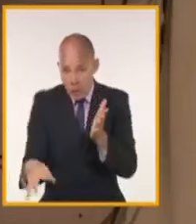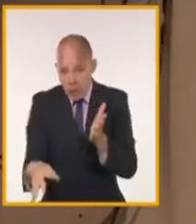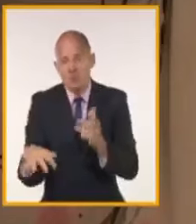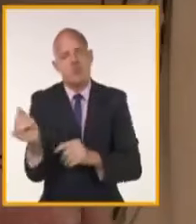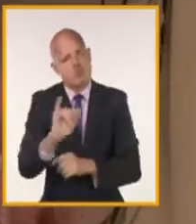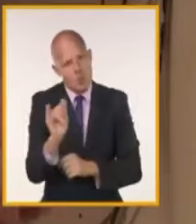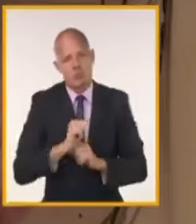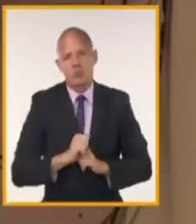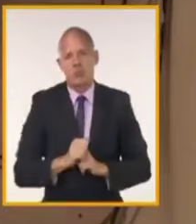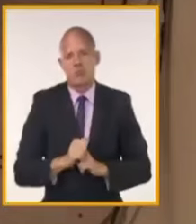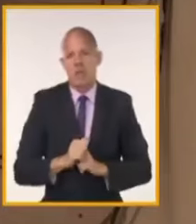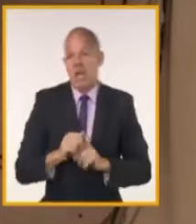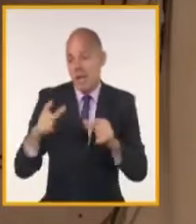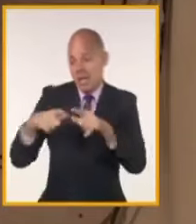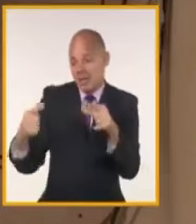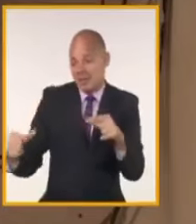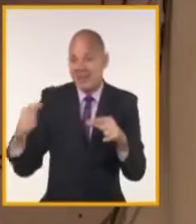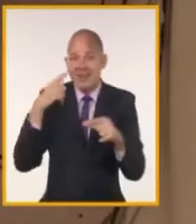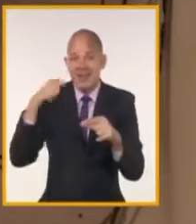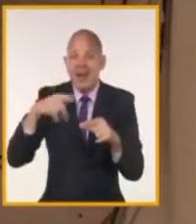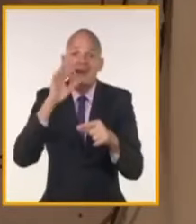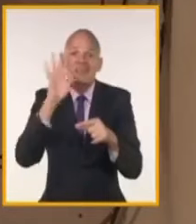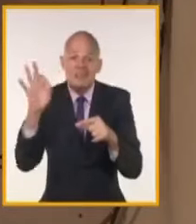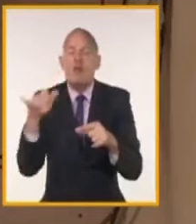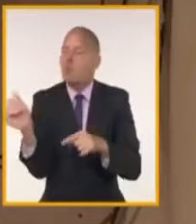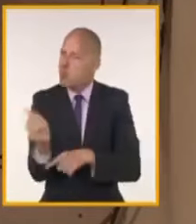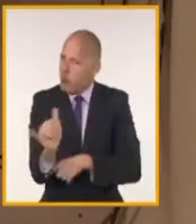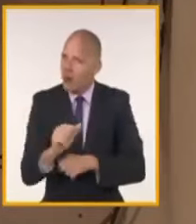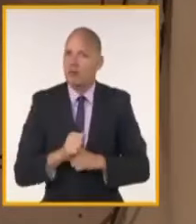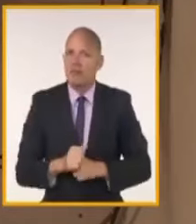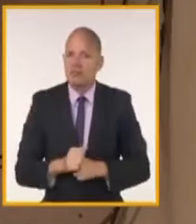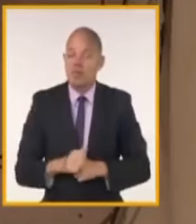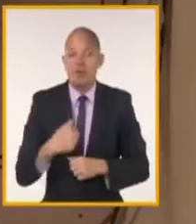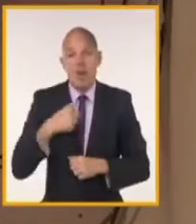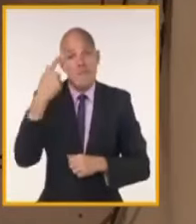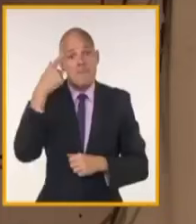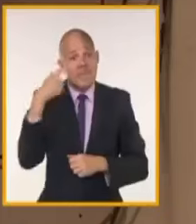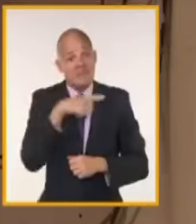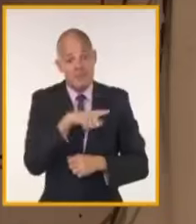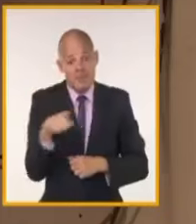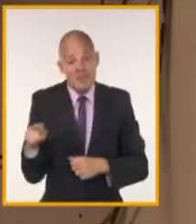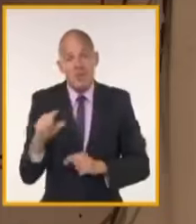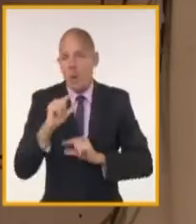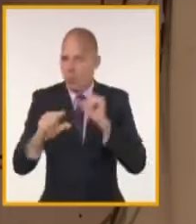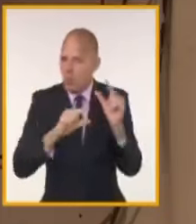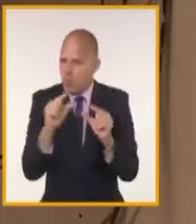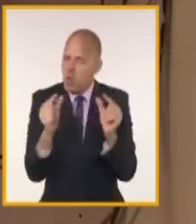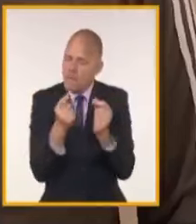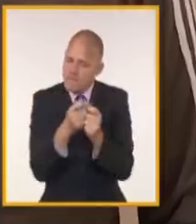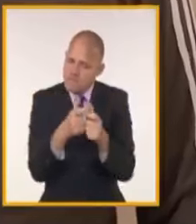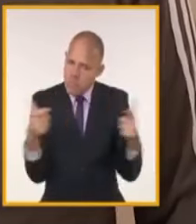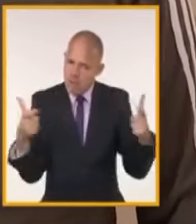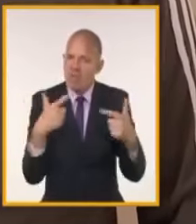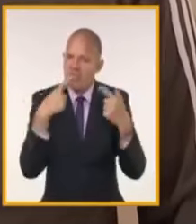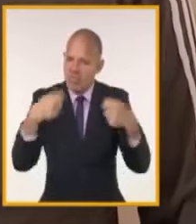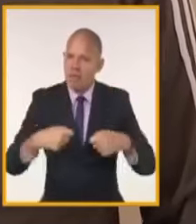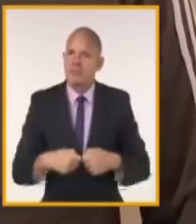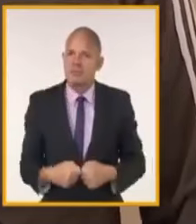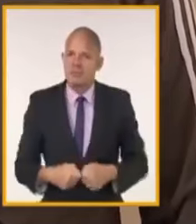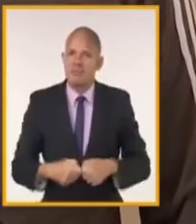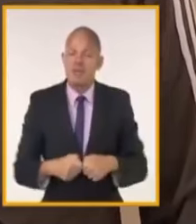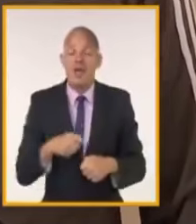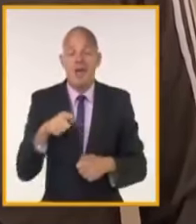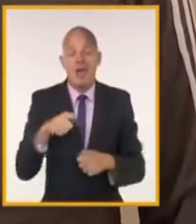eh promoción a esto Qué es lo que yo creo que va a resolver el problema en nuestro país siempre